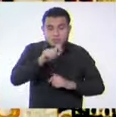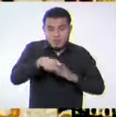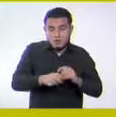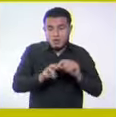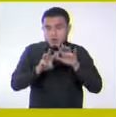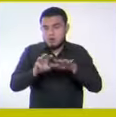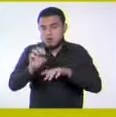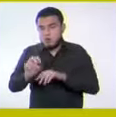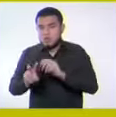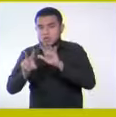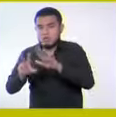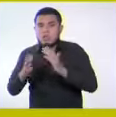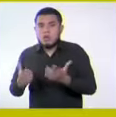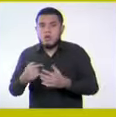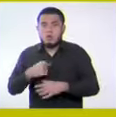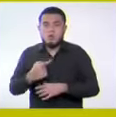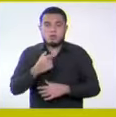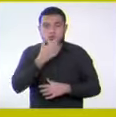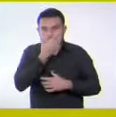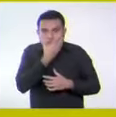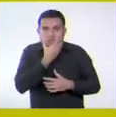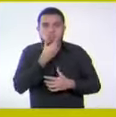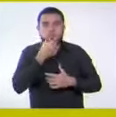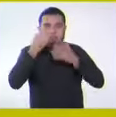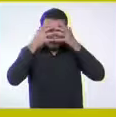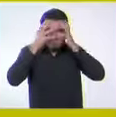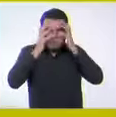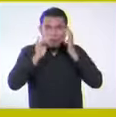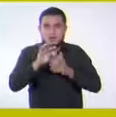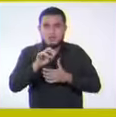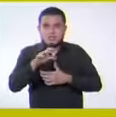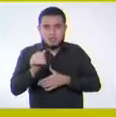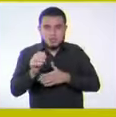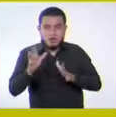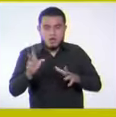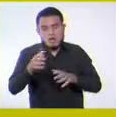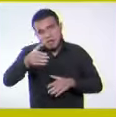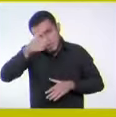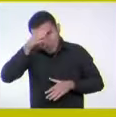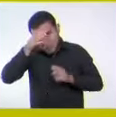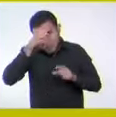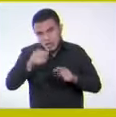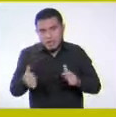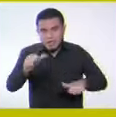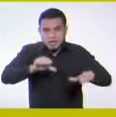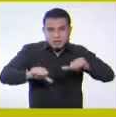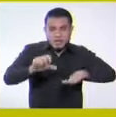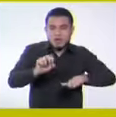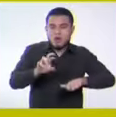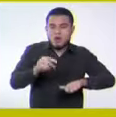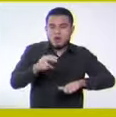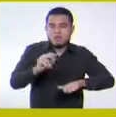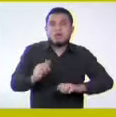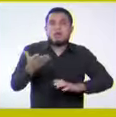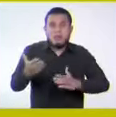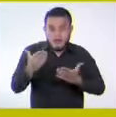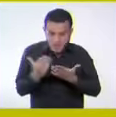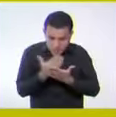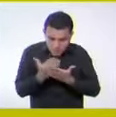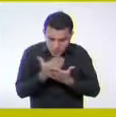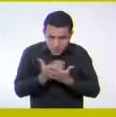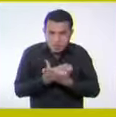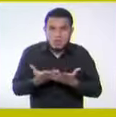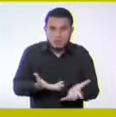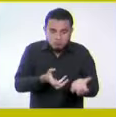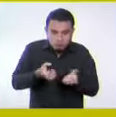1807, cuando Johannes Jacob Berzelius acuñó el término de química orgánica para el estudio de compuestos procedentes